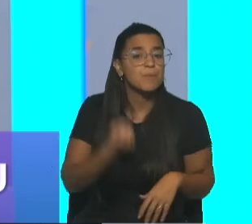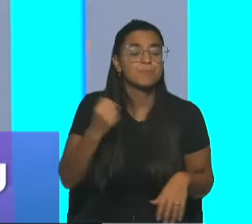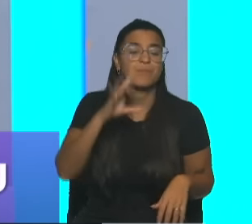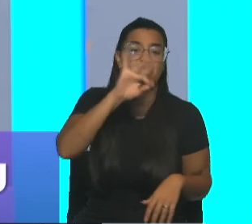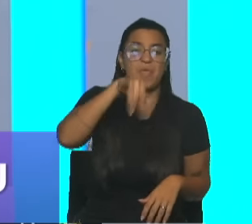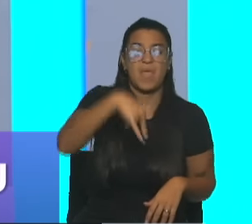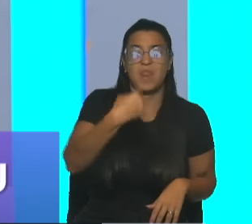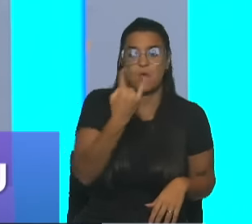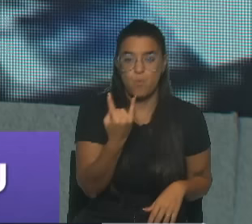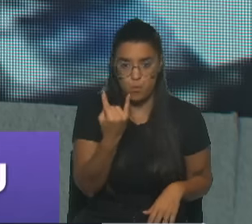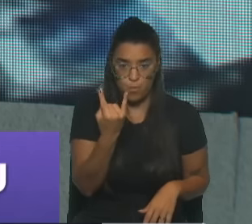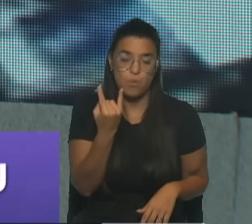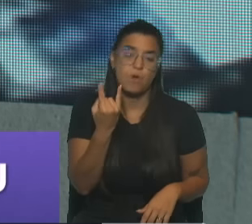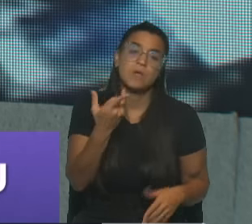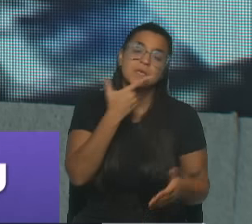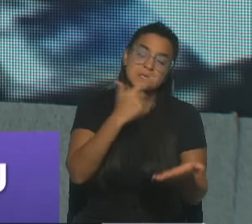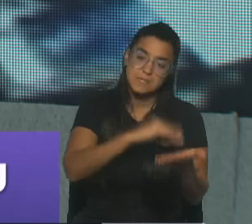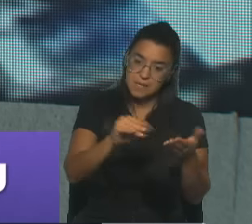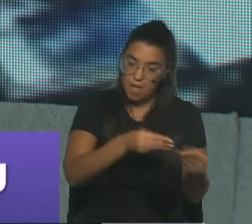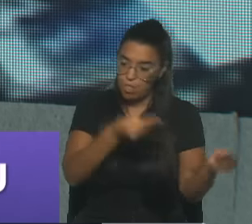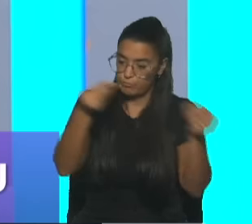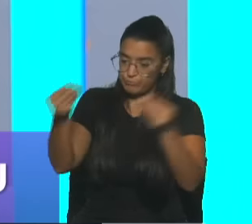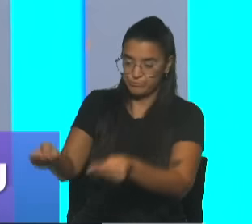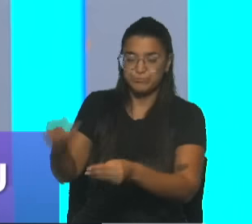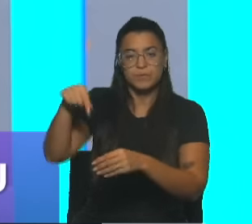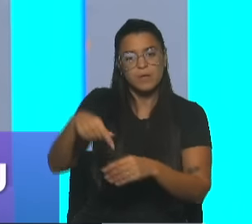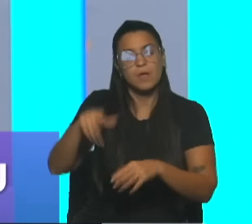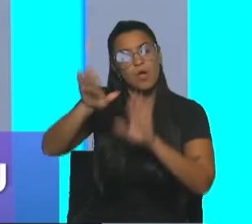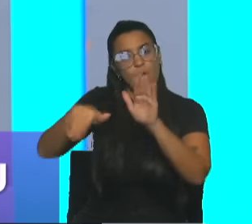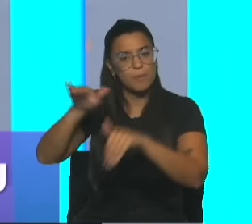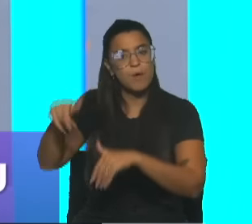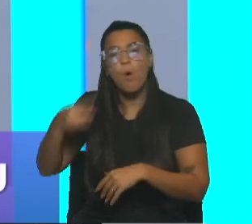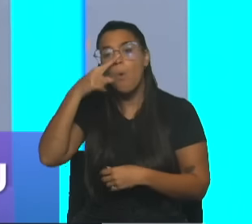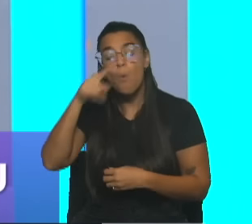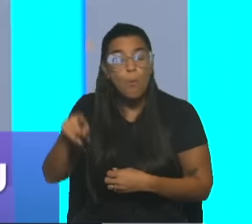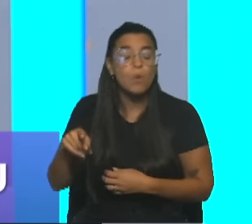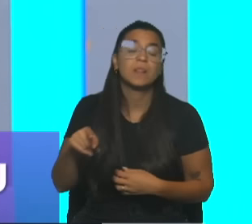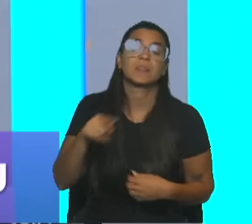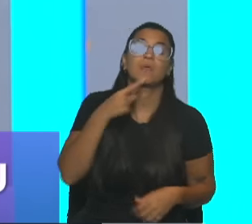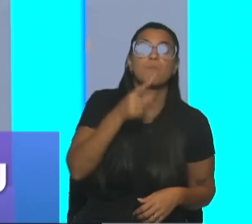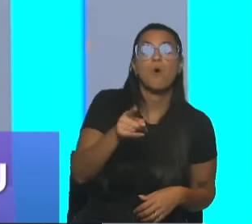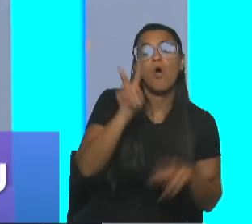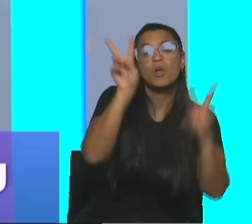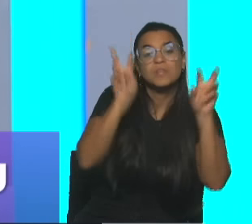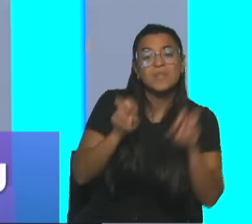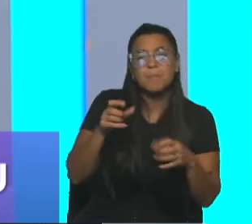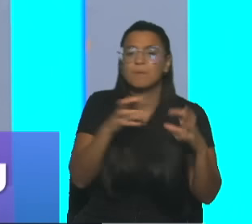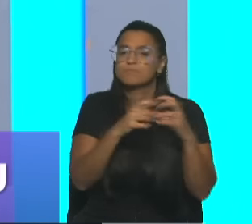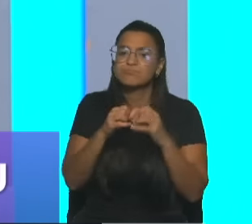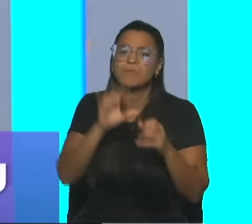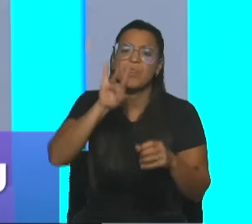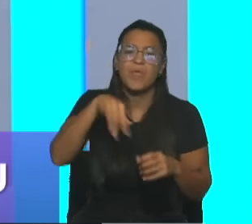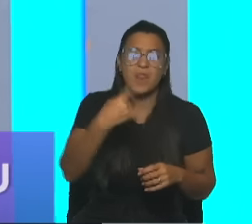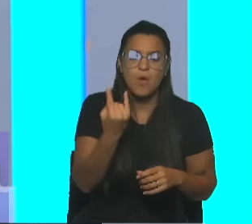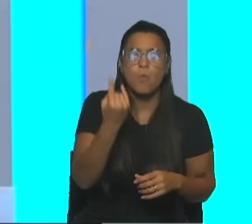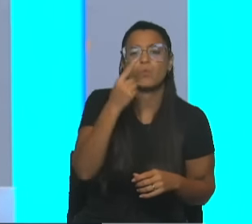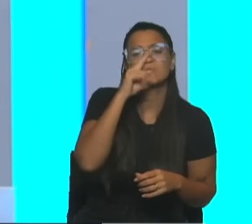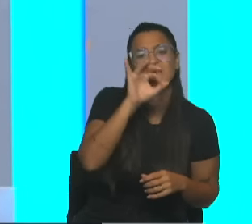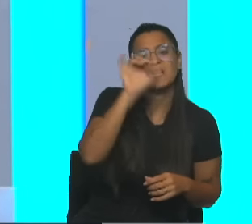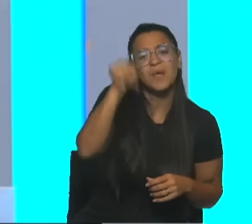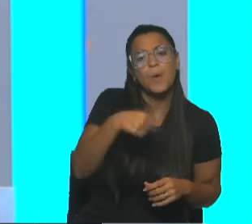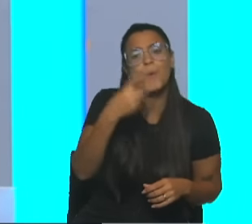nu el decreto de necesidad y urgencia está dentro de la convocatoria el último tema es discutir el dnu 70/20